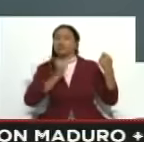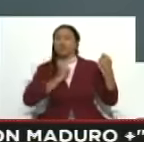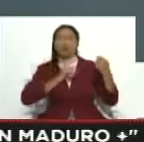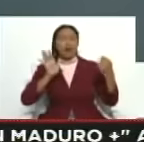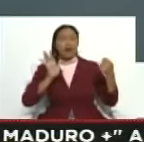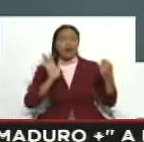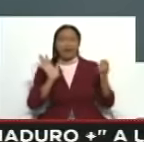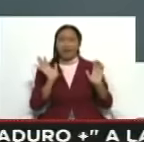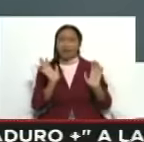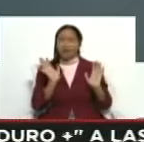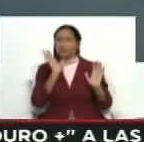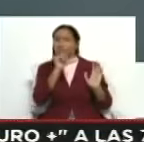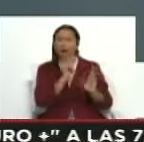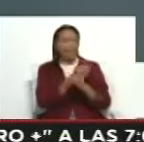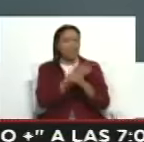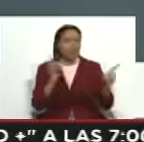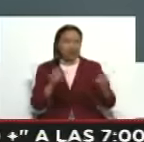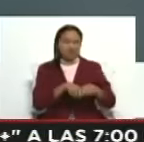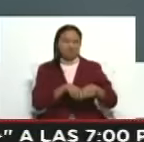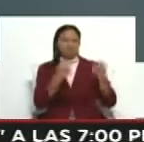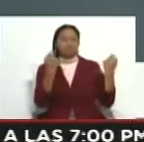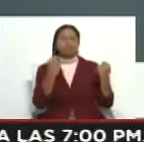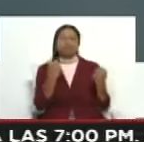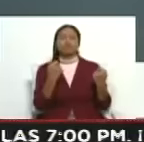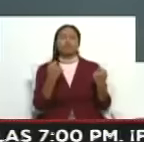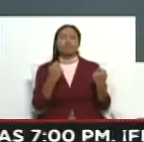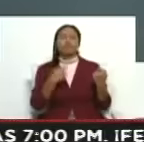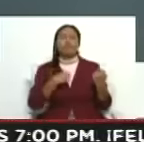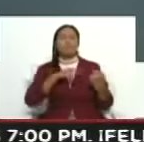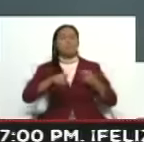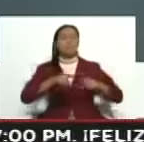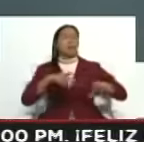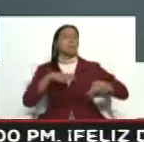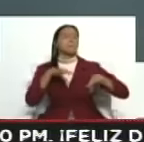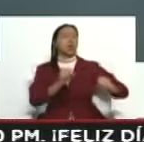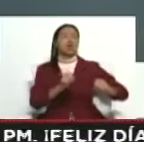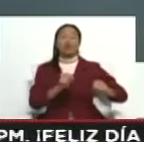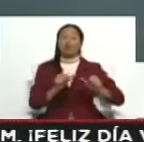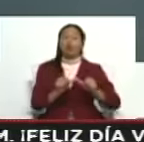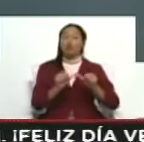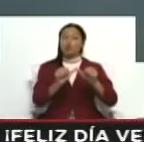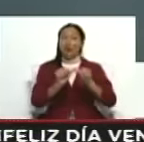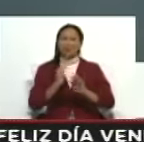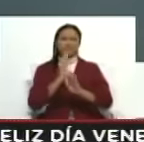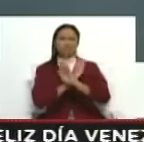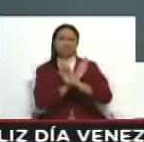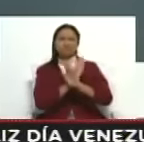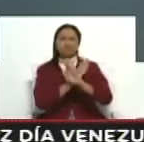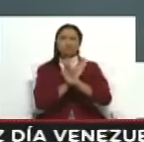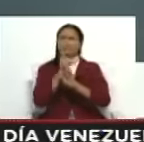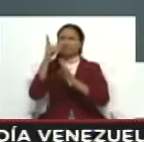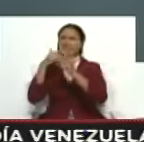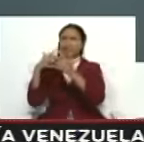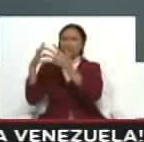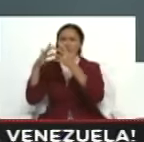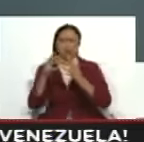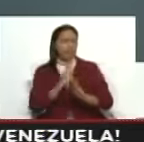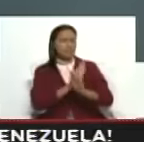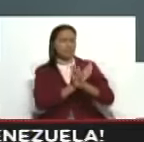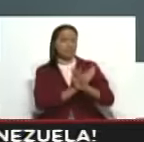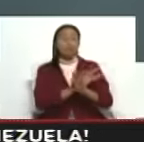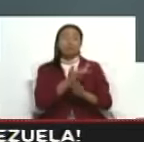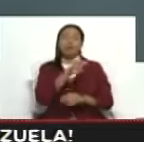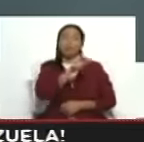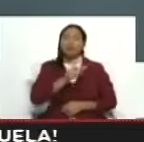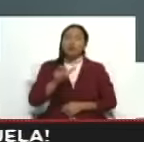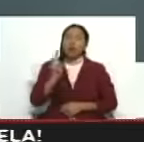antidemocrática, imponer y continuar con las sanciones que tanto daño, repito, le ha hecho al humilde